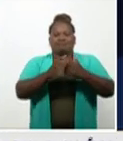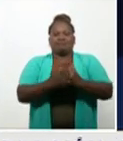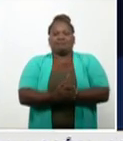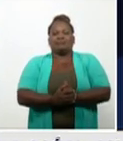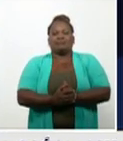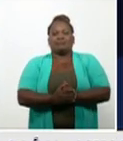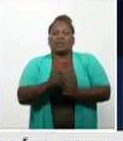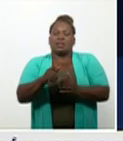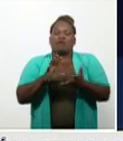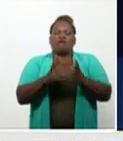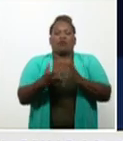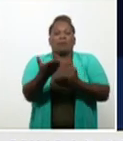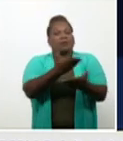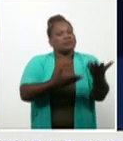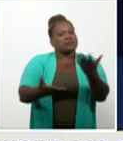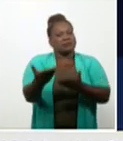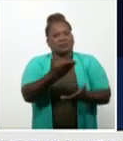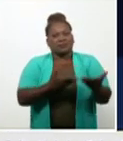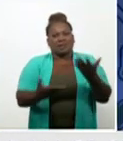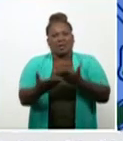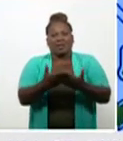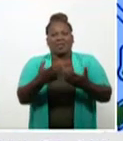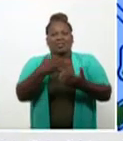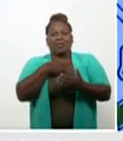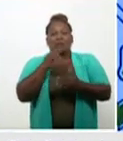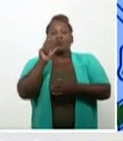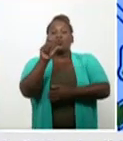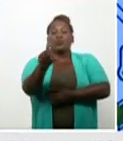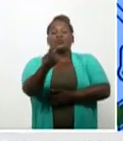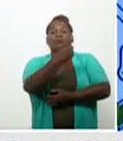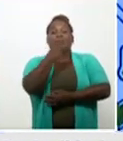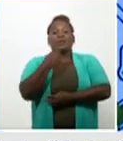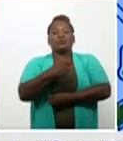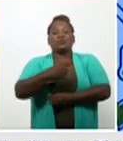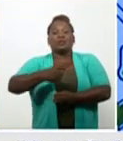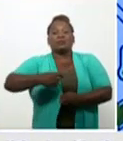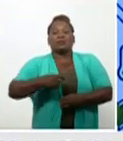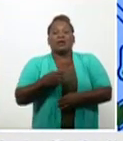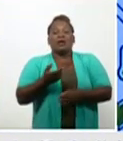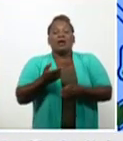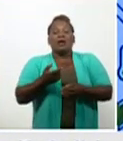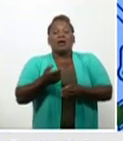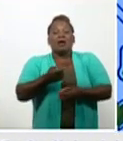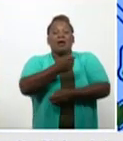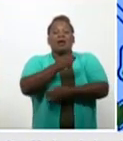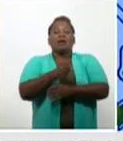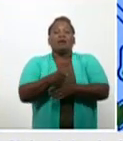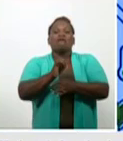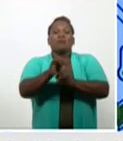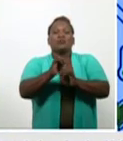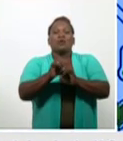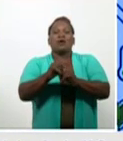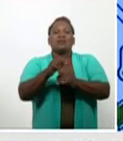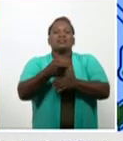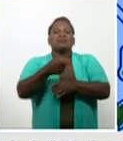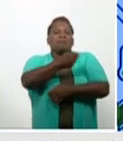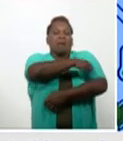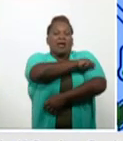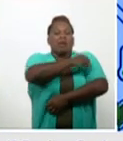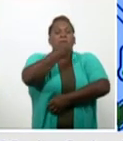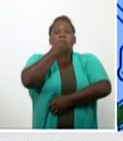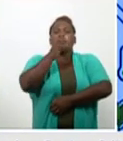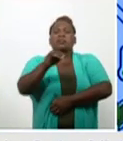las formas de intercambio que tenemos. Última pregunta, revista Bienvenidos de España. ¿Podríamos decir que hoy los focos